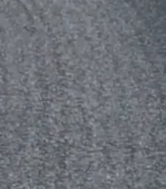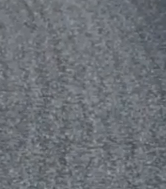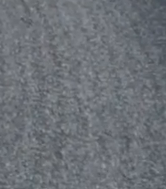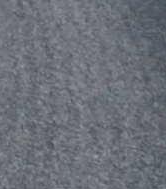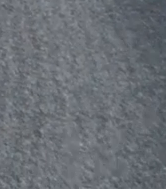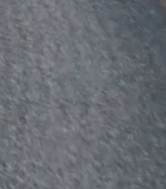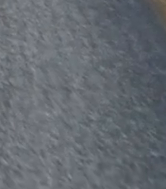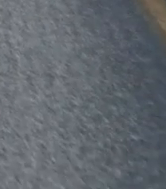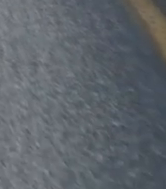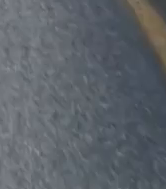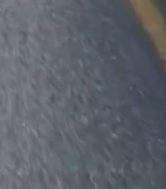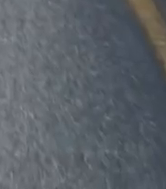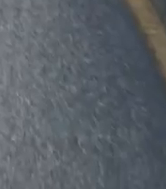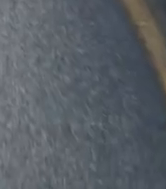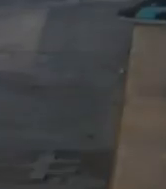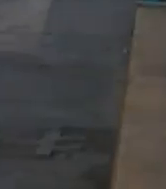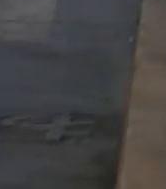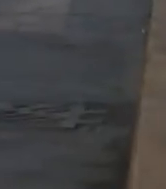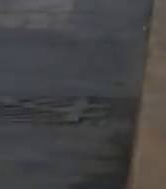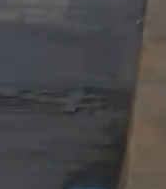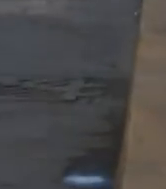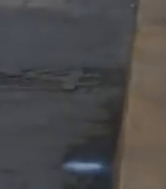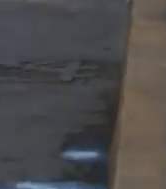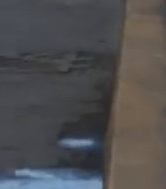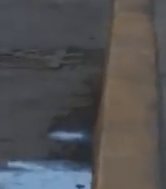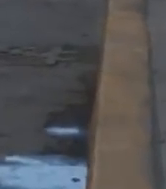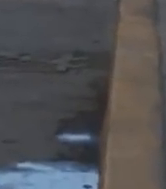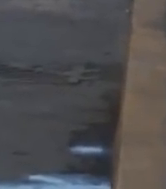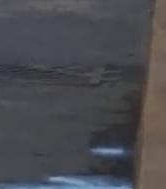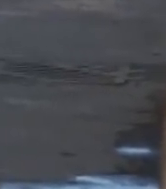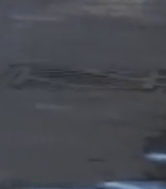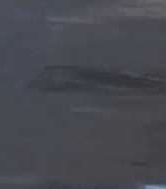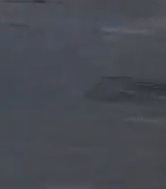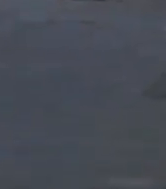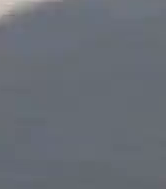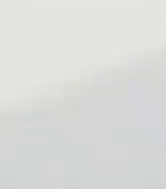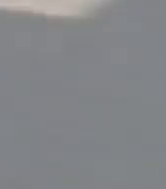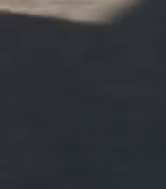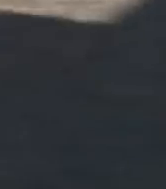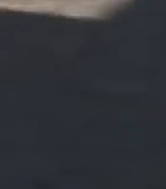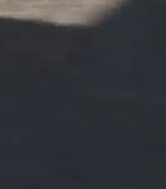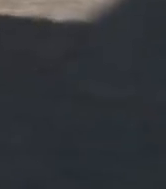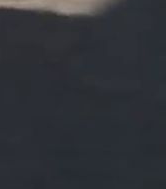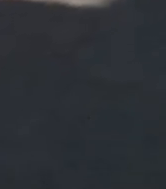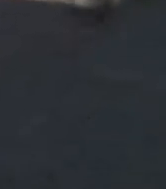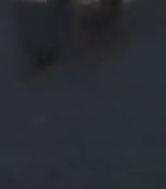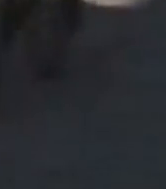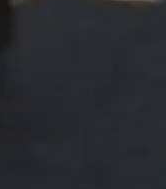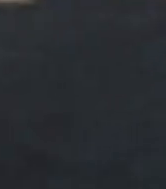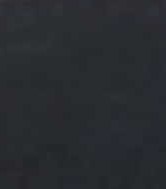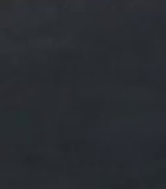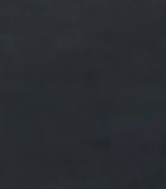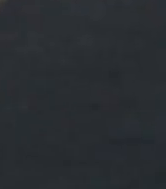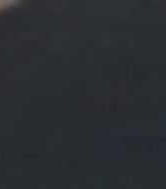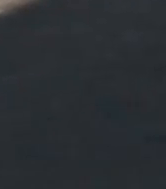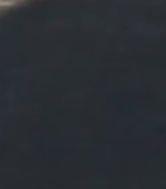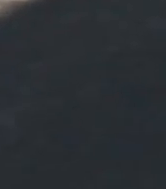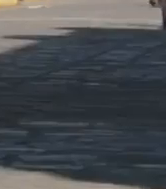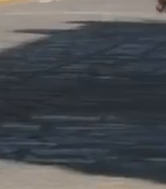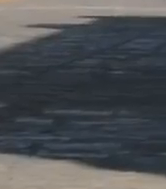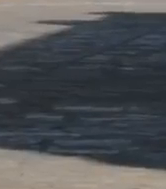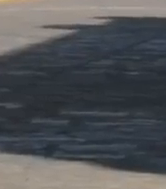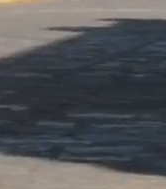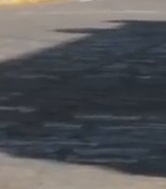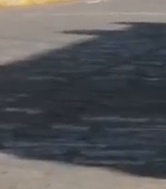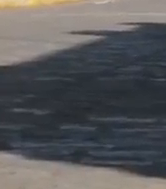La clásica de la octava de Lunes del Cerro arrancó en el Cerro del Fortín. Los pedalistas dieron 6 vueltas al circuito de la ciudad. El final fue de lo más